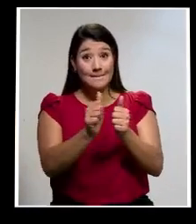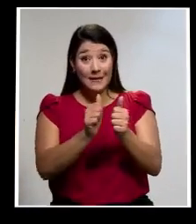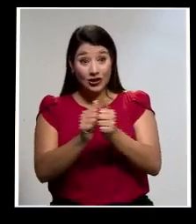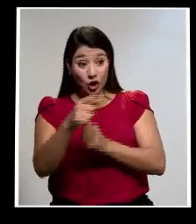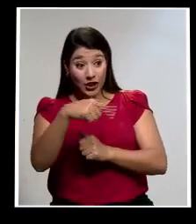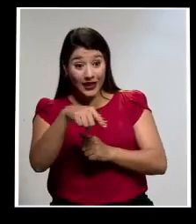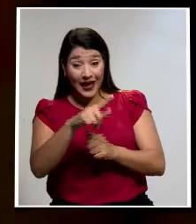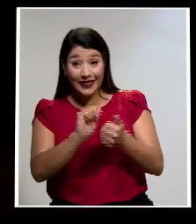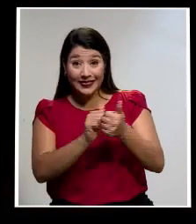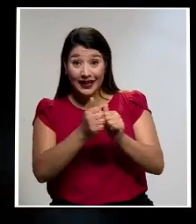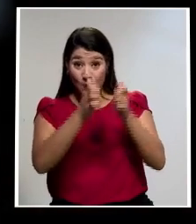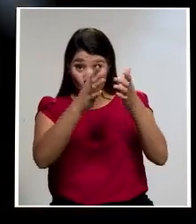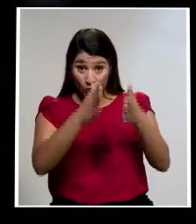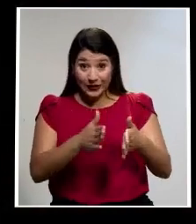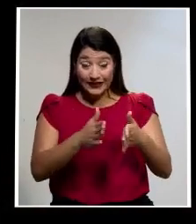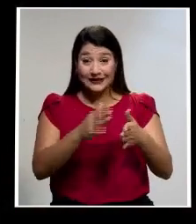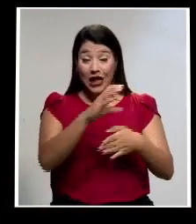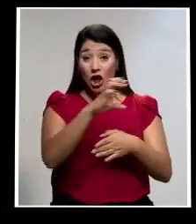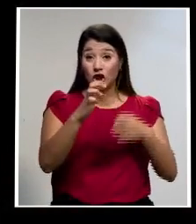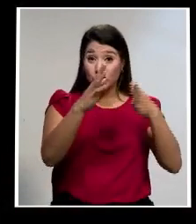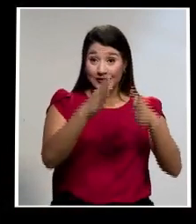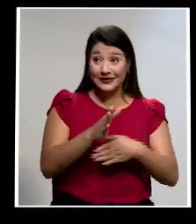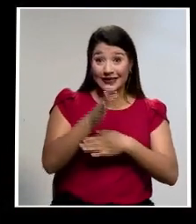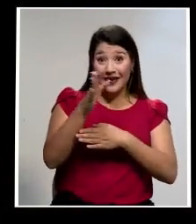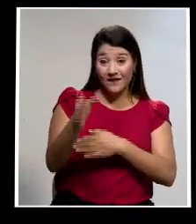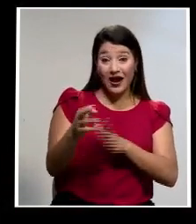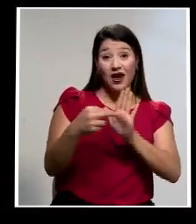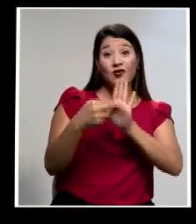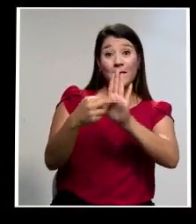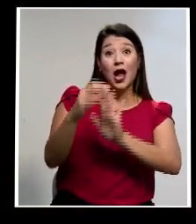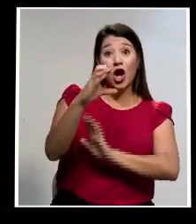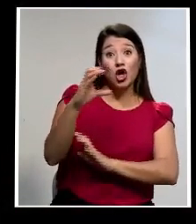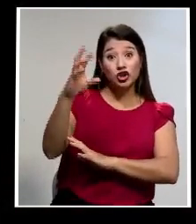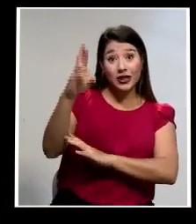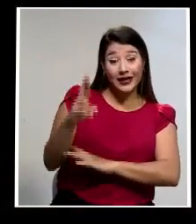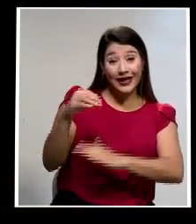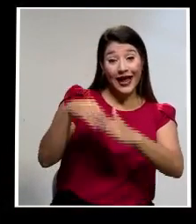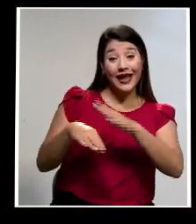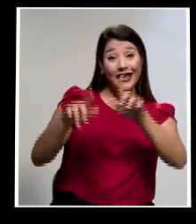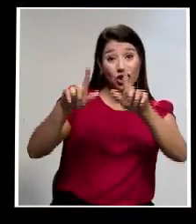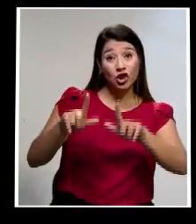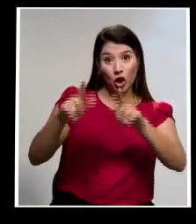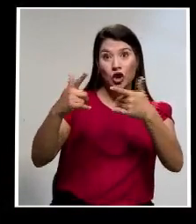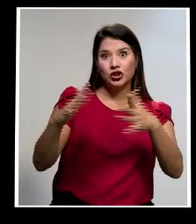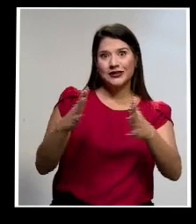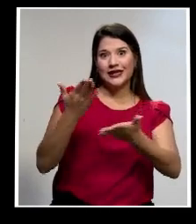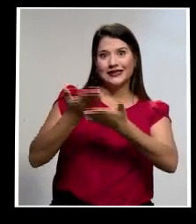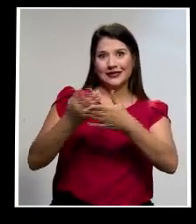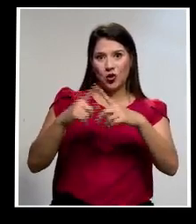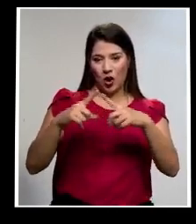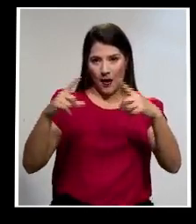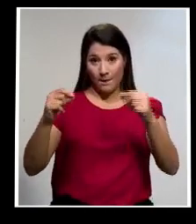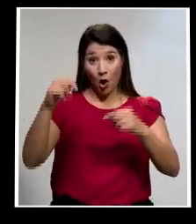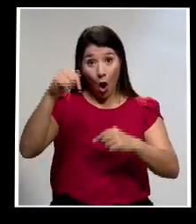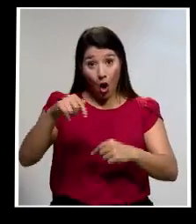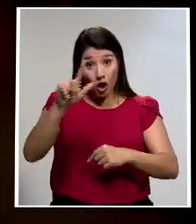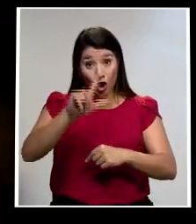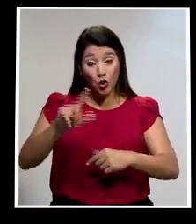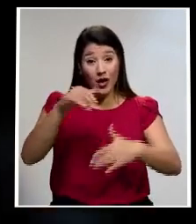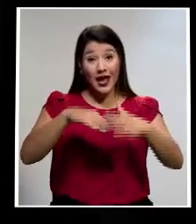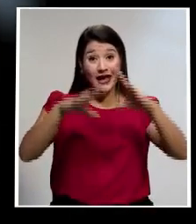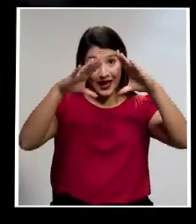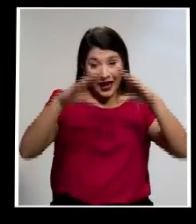delegación costarricense que estará representando al país en Tokio 2020 ya está en tierras japonesas. Este lunes por la noche en